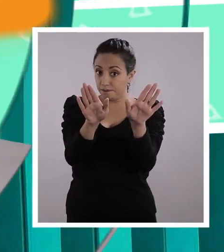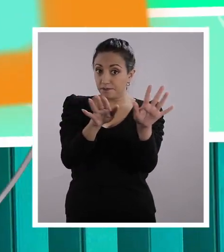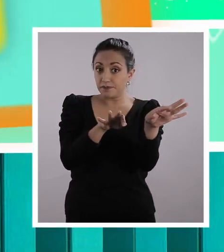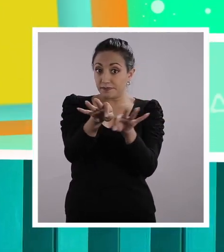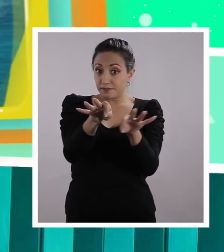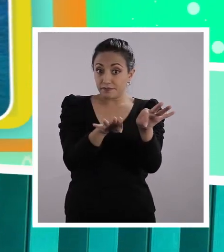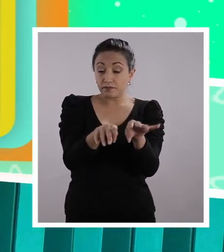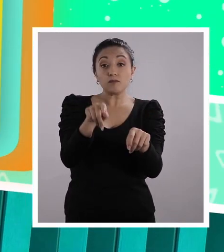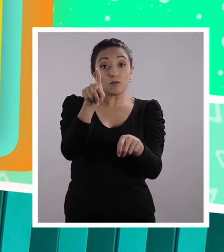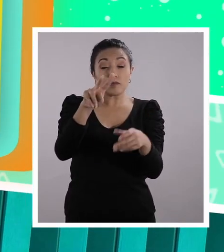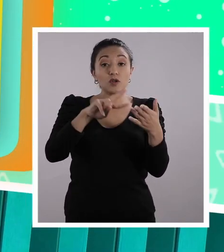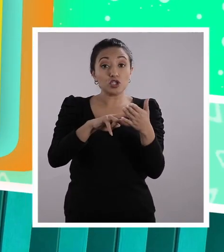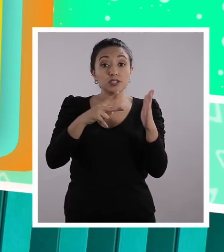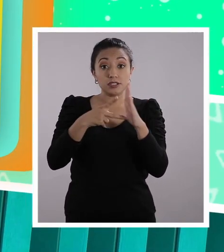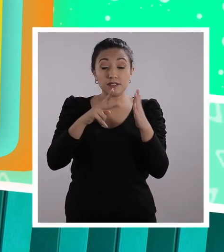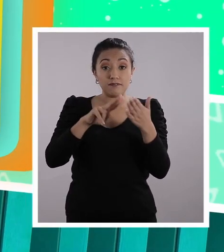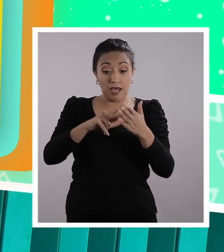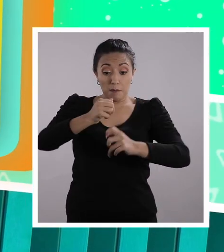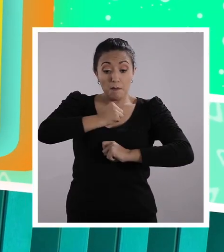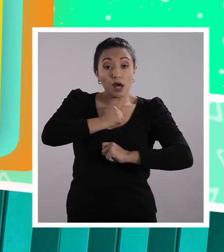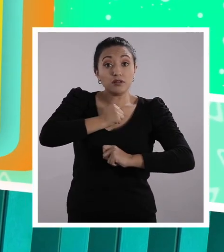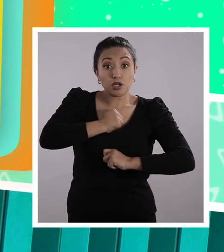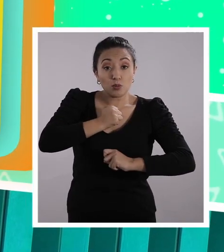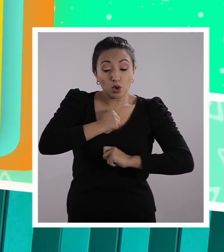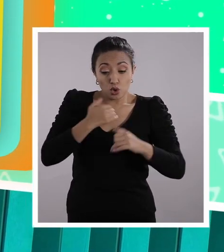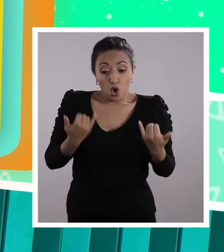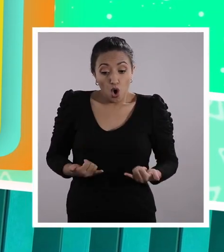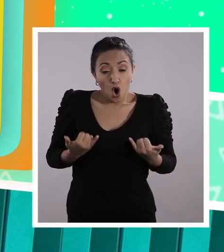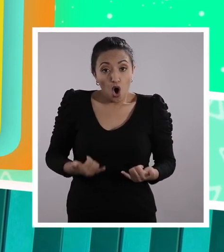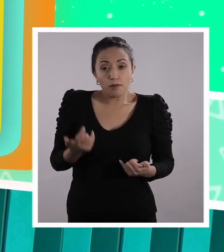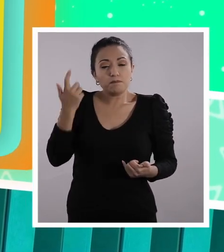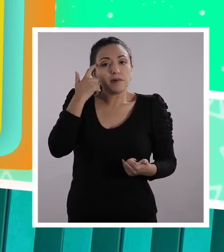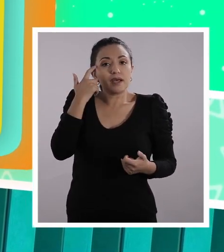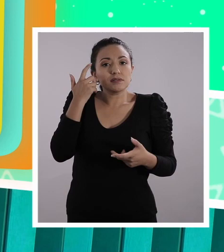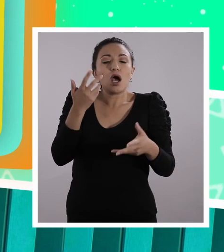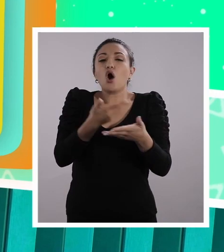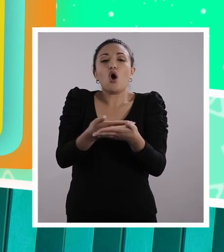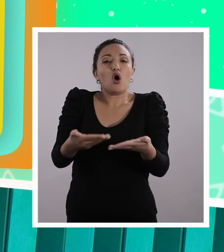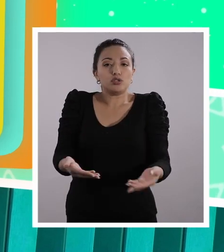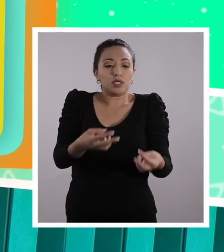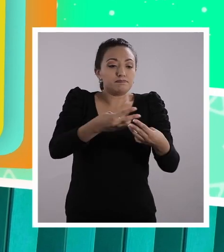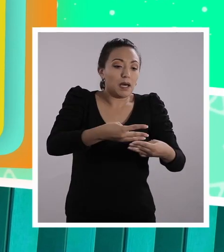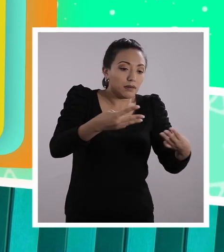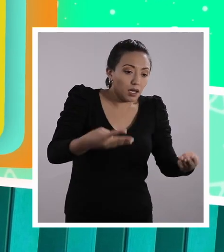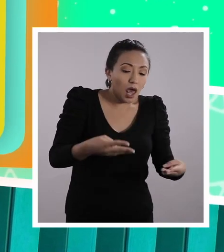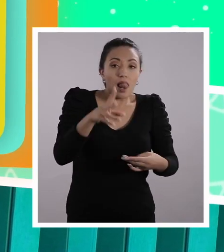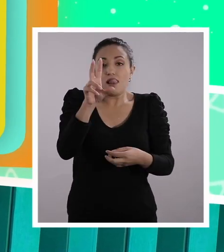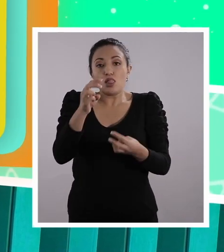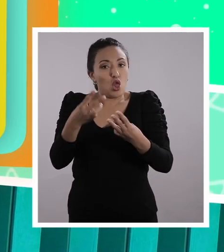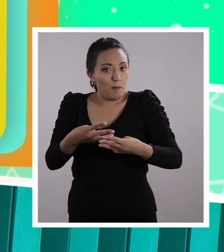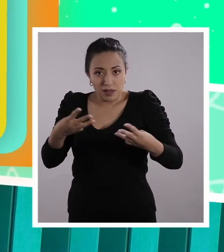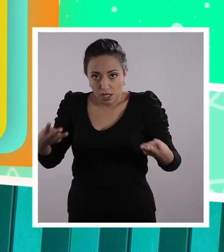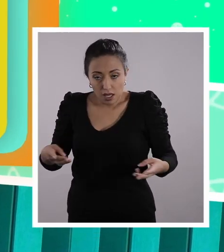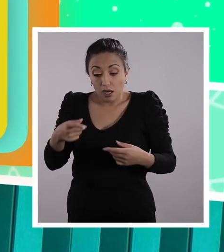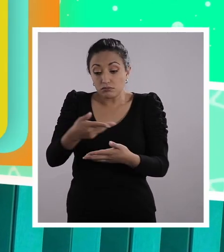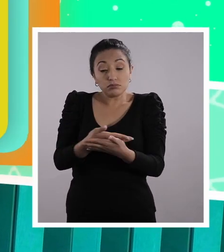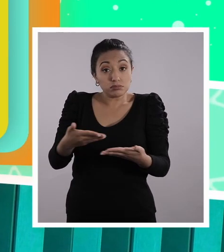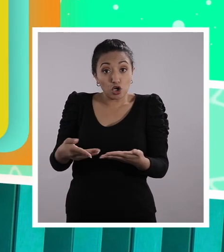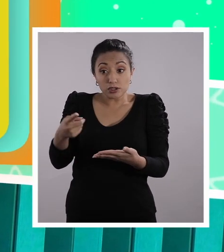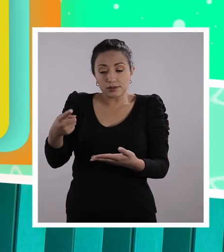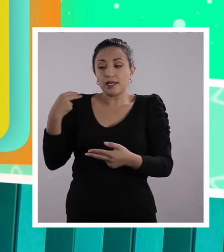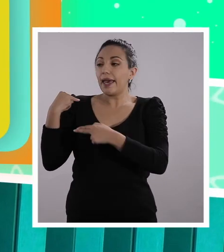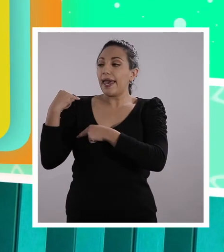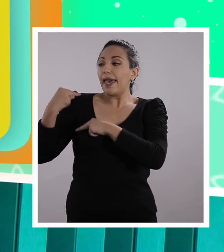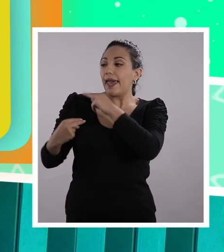el patrimonio en su sentido más amplio es considerado hoy en día como un conjunto de bienes materiales e inmateriales